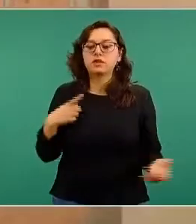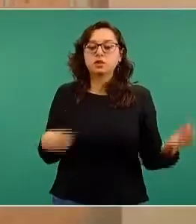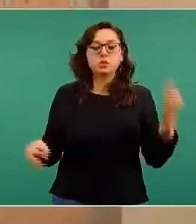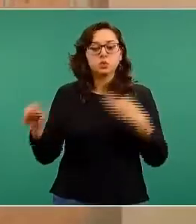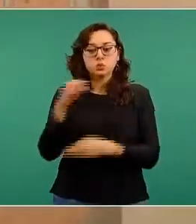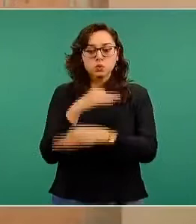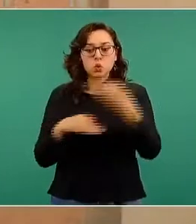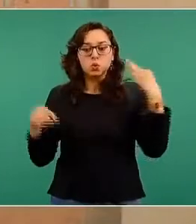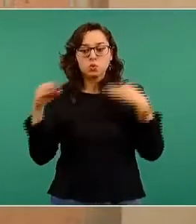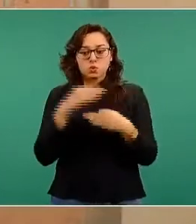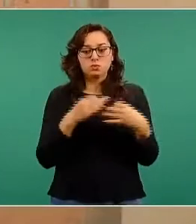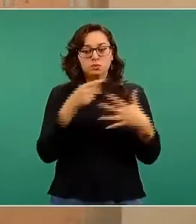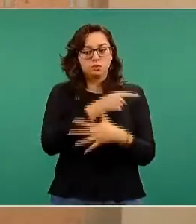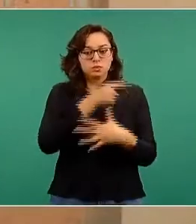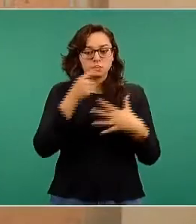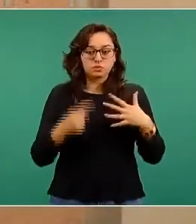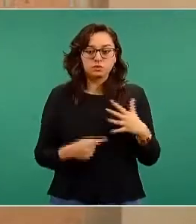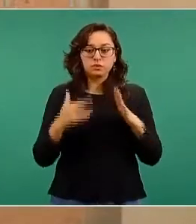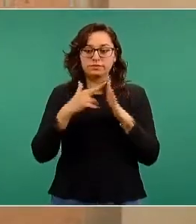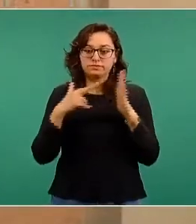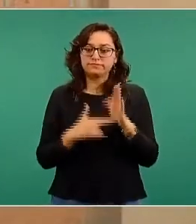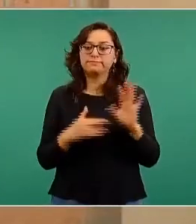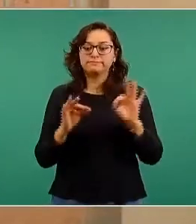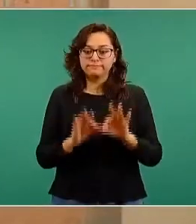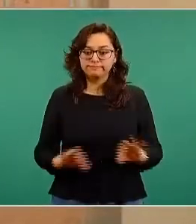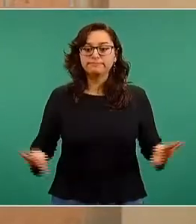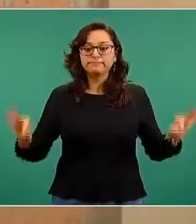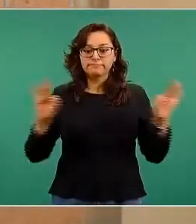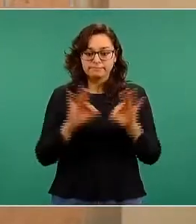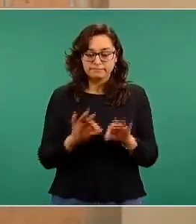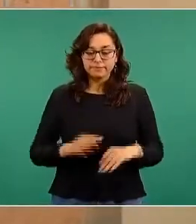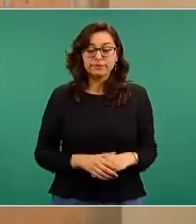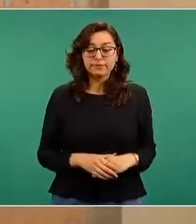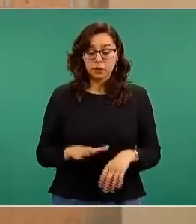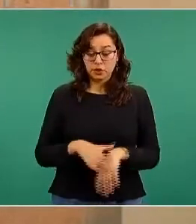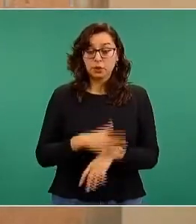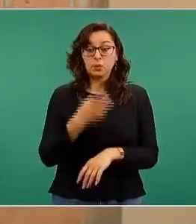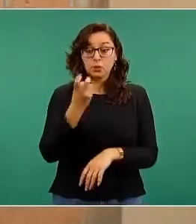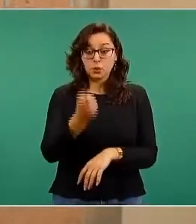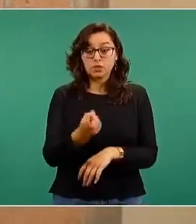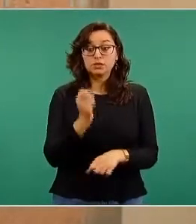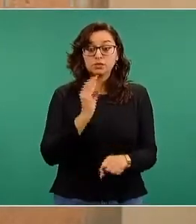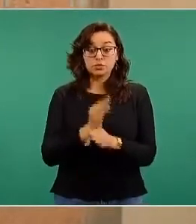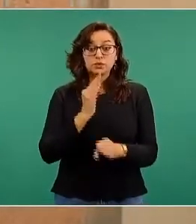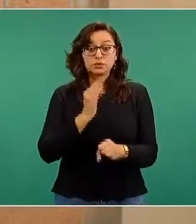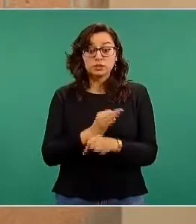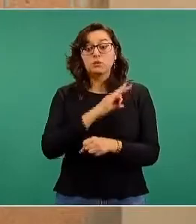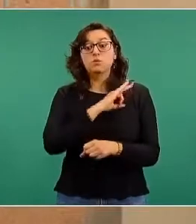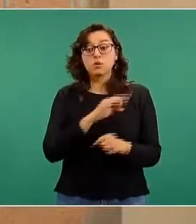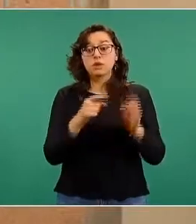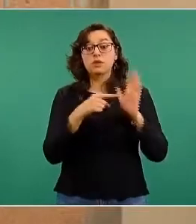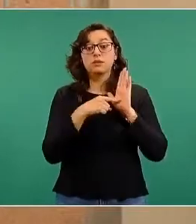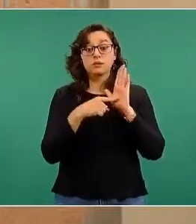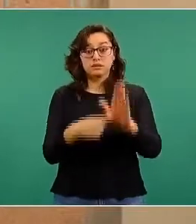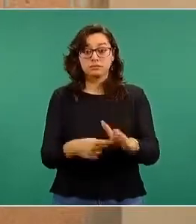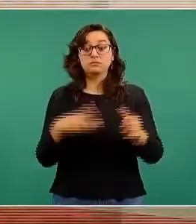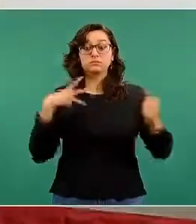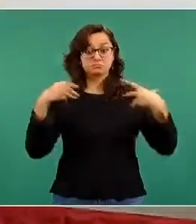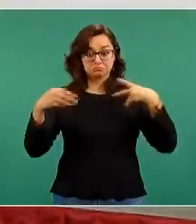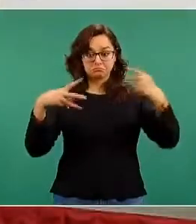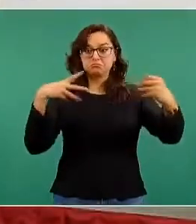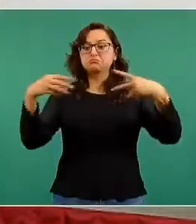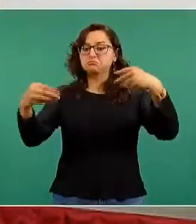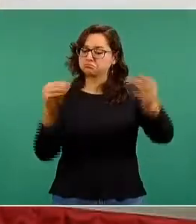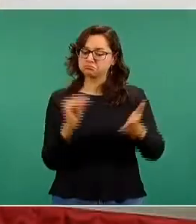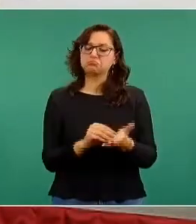estas acciones que sabemos son importantes. Entonces, este indicador nos habla todavía que es una epidemia activa